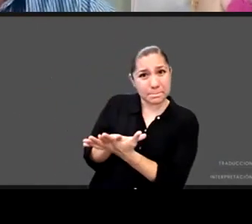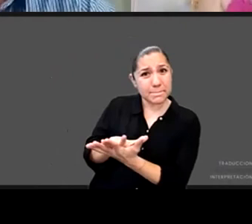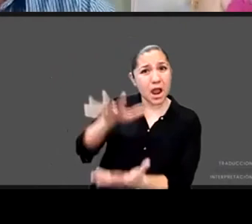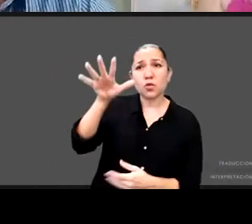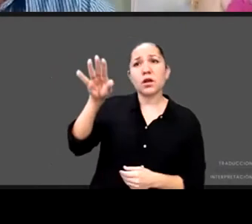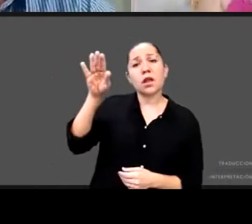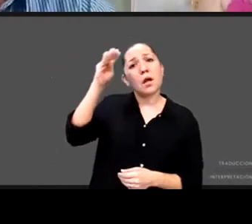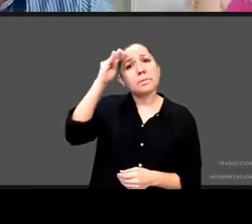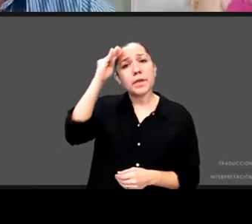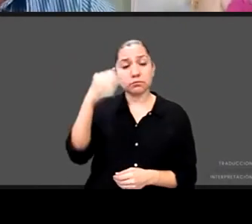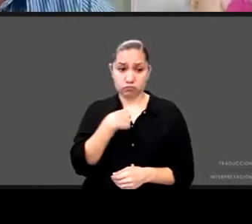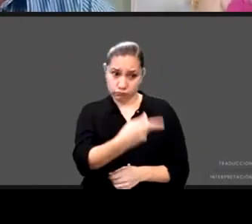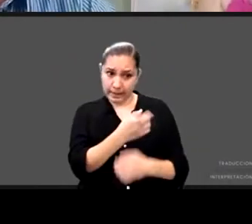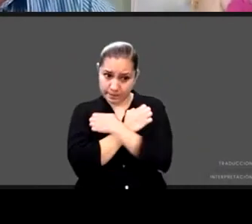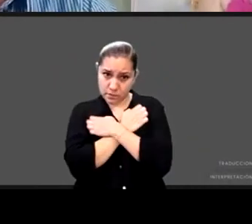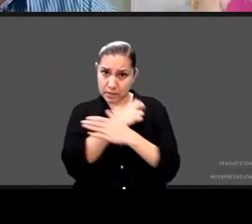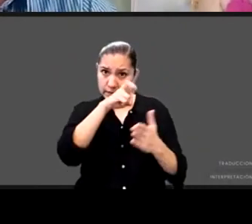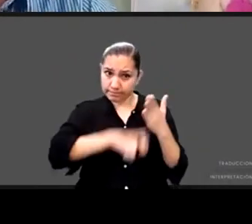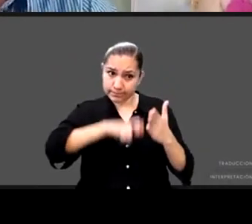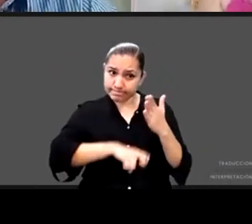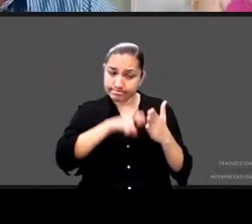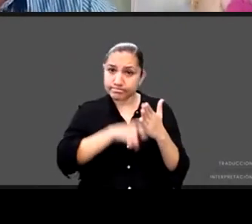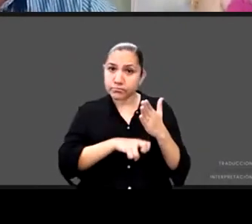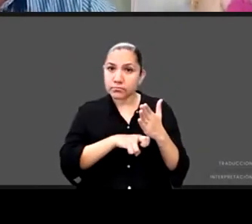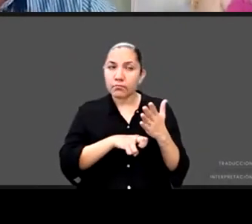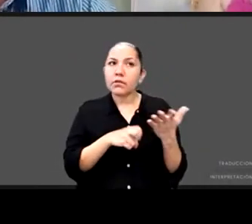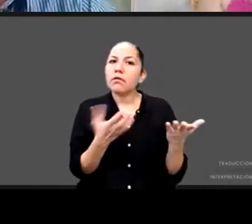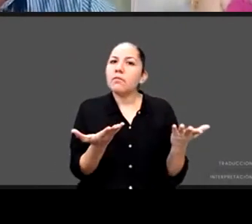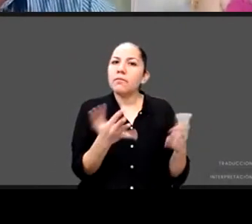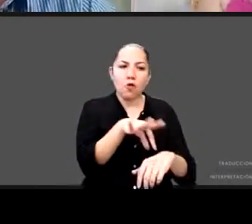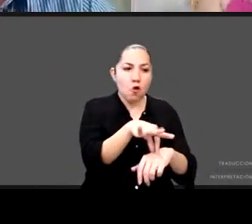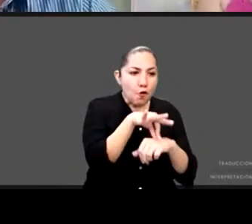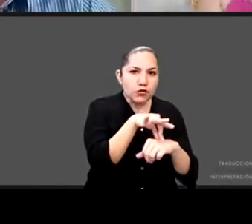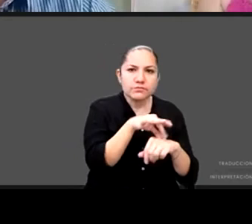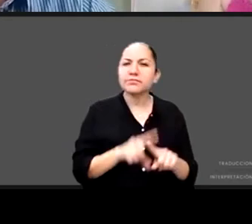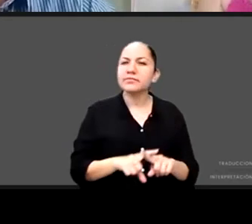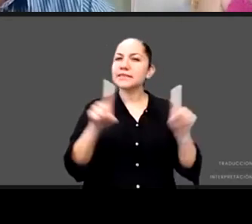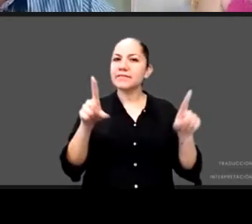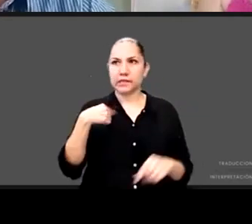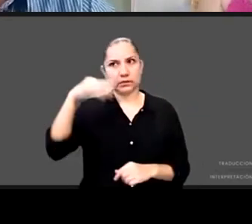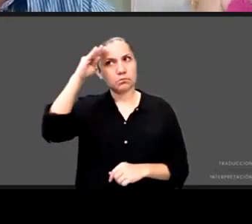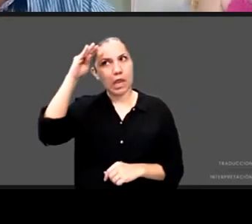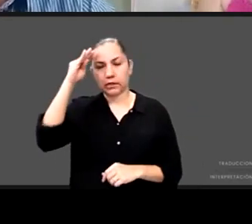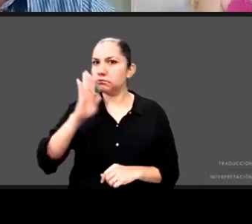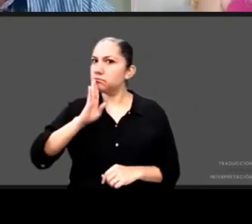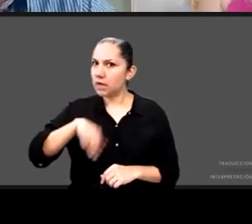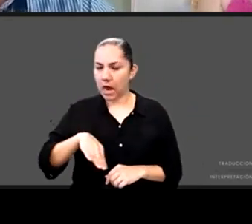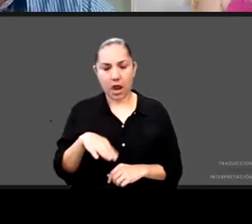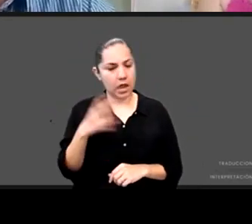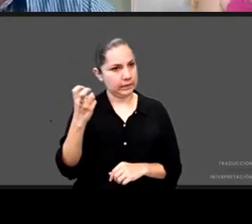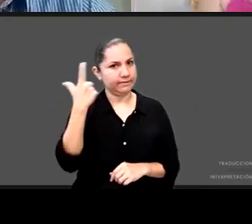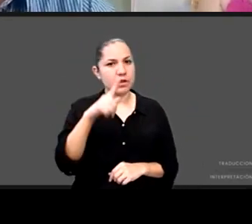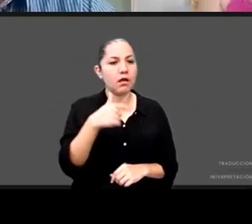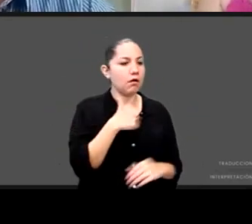cuenta de que en la práctica no lo estamos llevando a cabo y que si permitimos la violencia en otros hogares, estamos siendo proclives